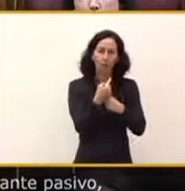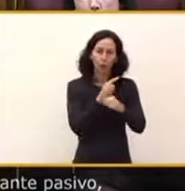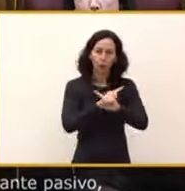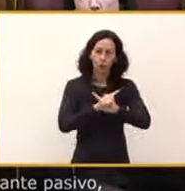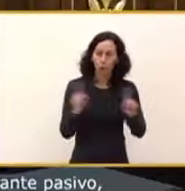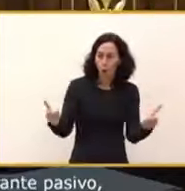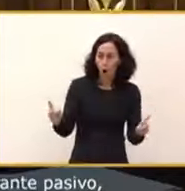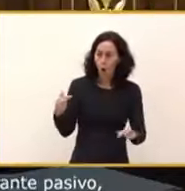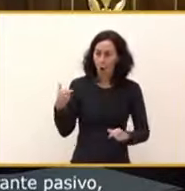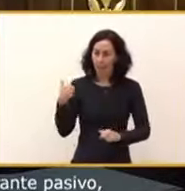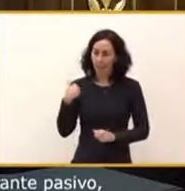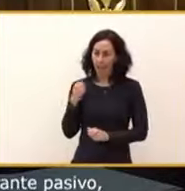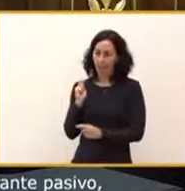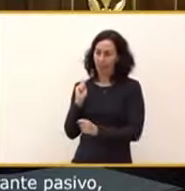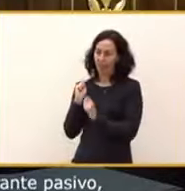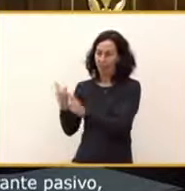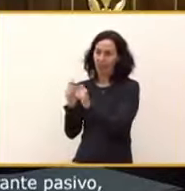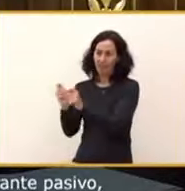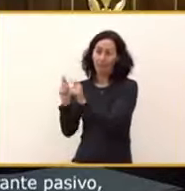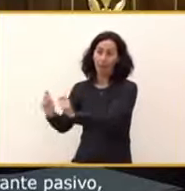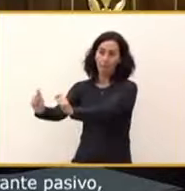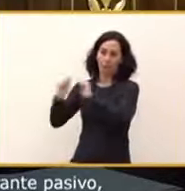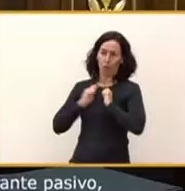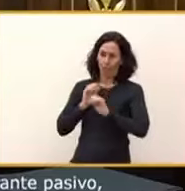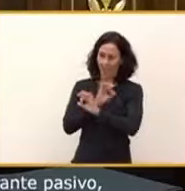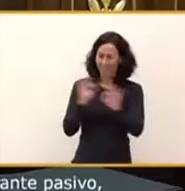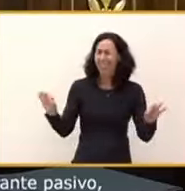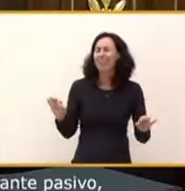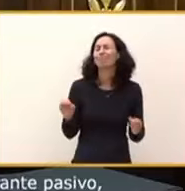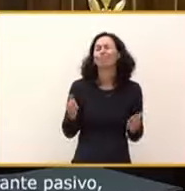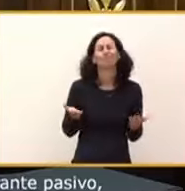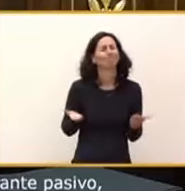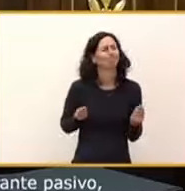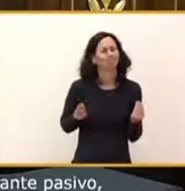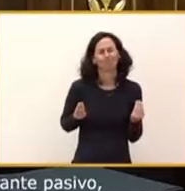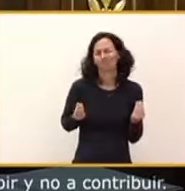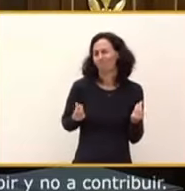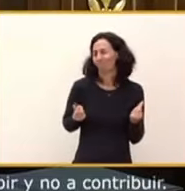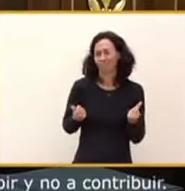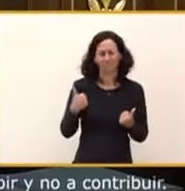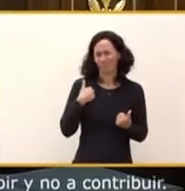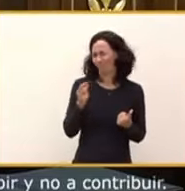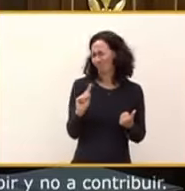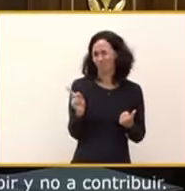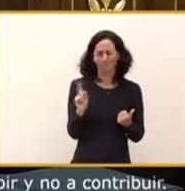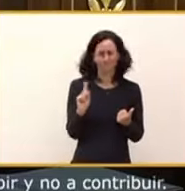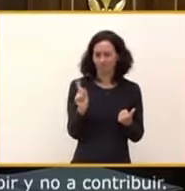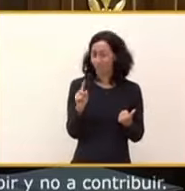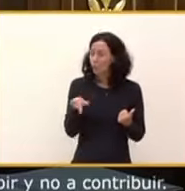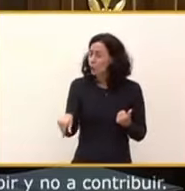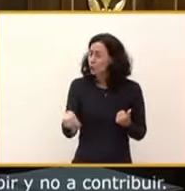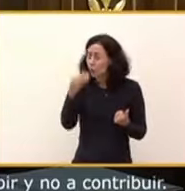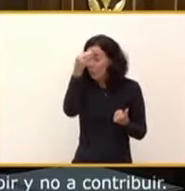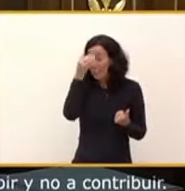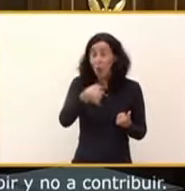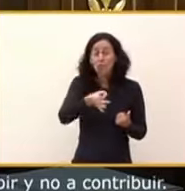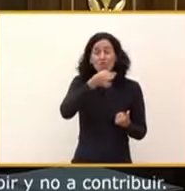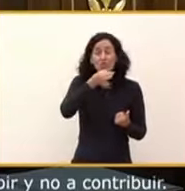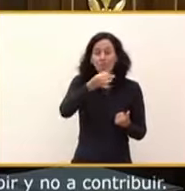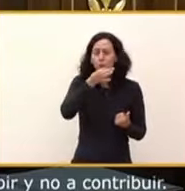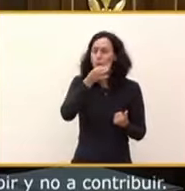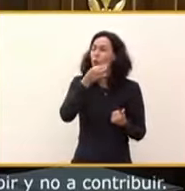destacado la buena economía de nuestro país, y se ha mofado del propio Alberto Núñez Feijóo porque le ha recordado que en ese mismo artículo